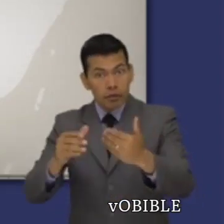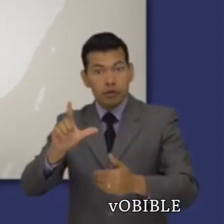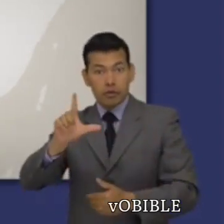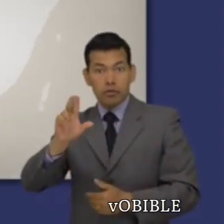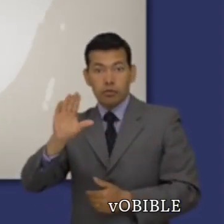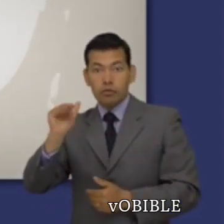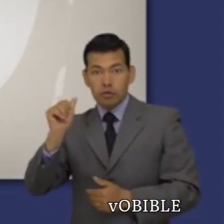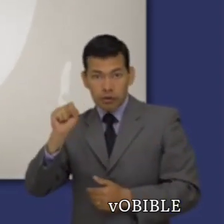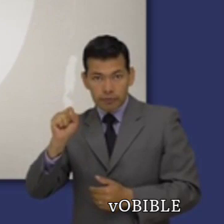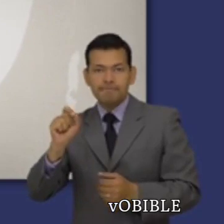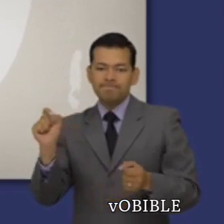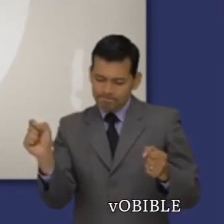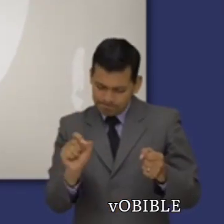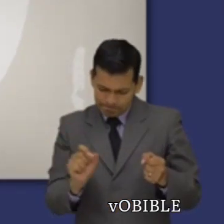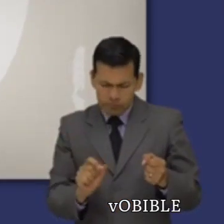escribió.